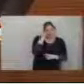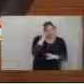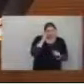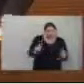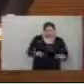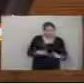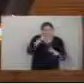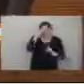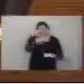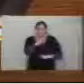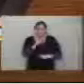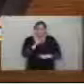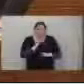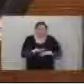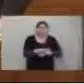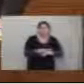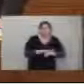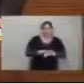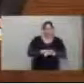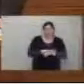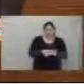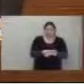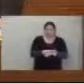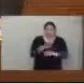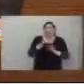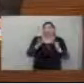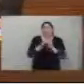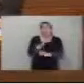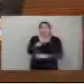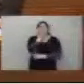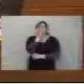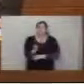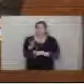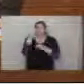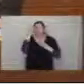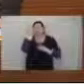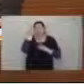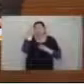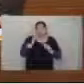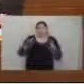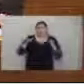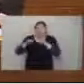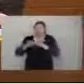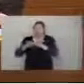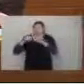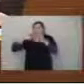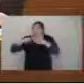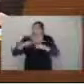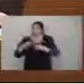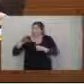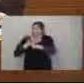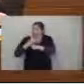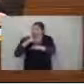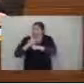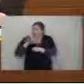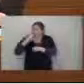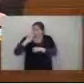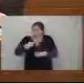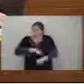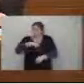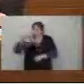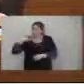Administración. Creemos, desde el Grupo Socialista, que en este tiempo los grupos que de verdad quieran trabajar por el interés general de Asturias y por el específico